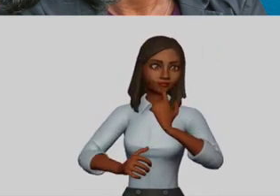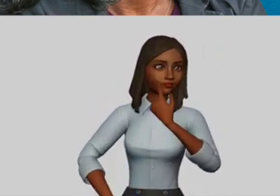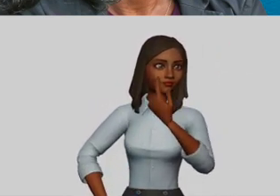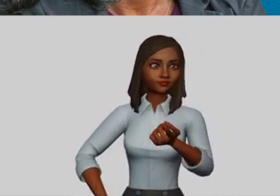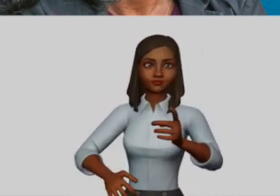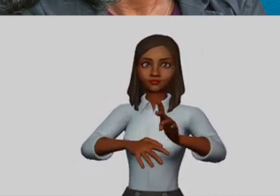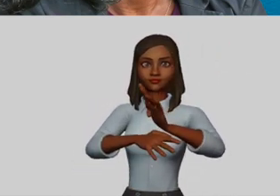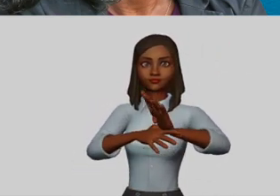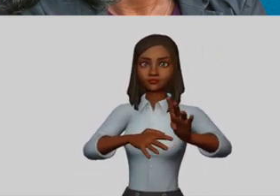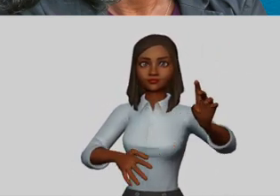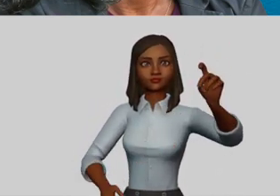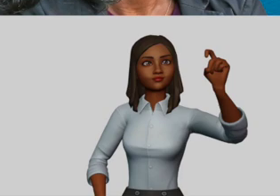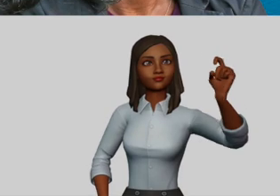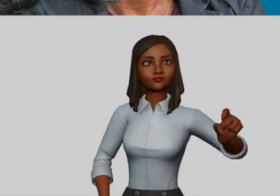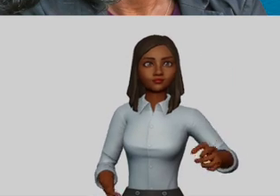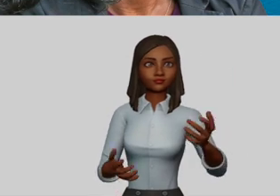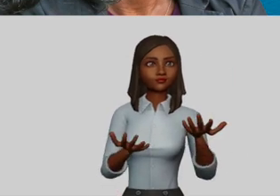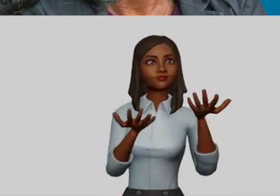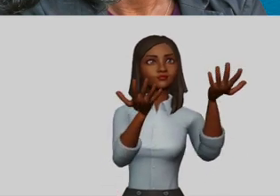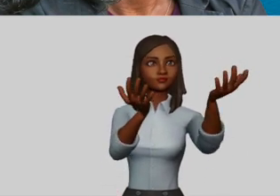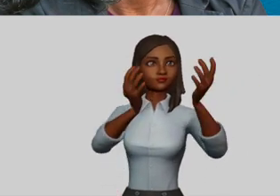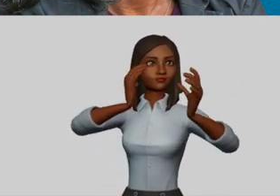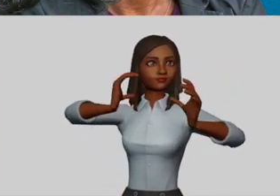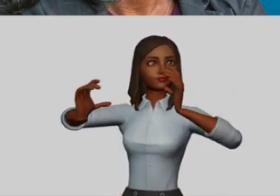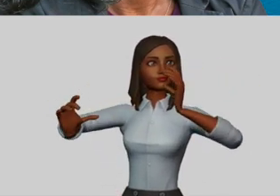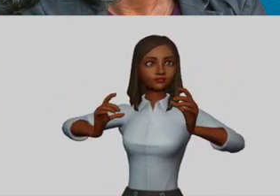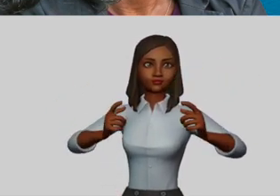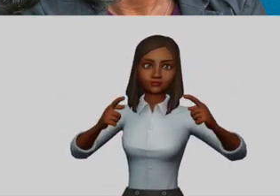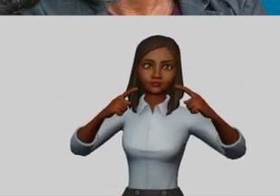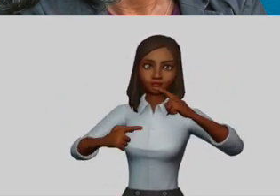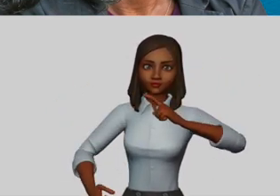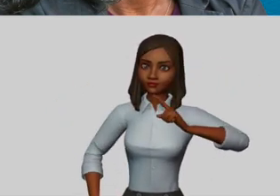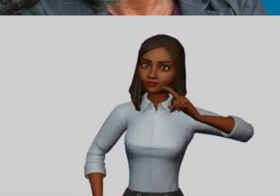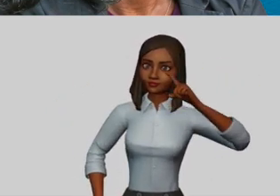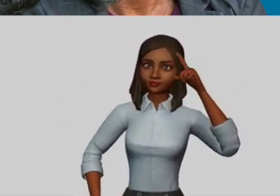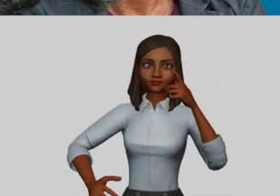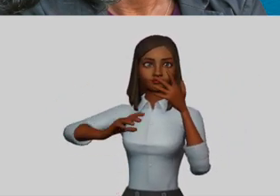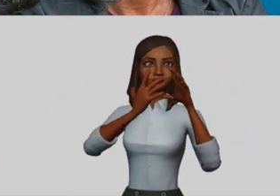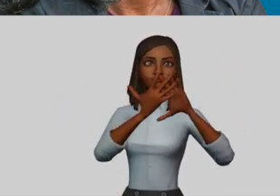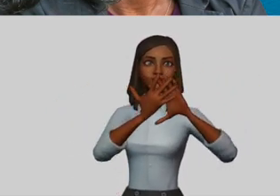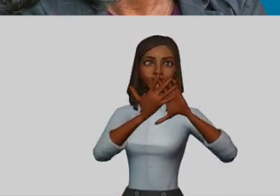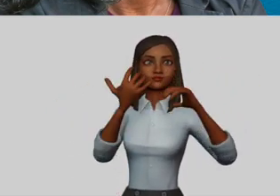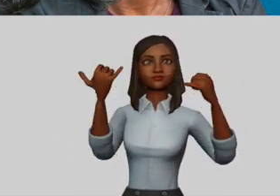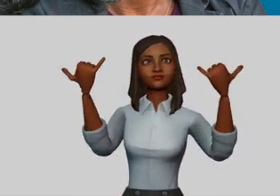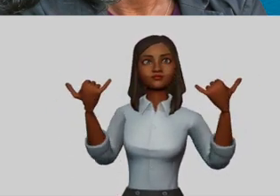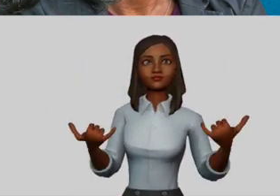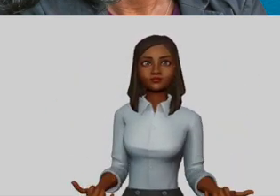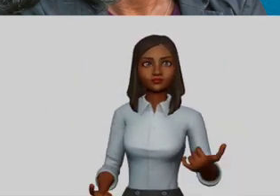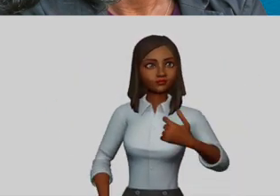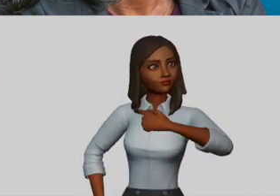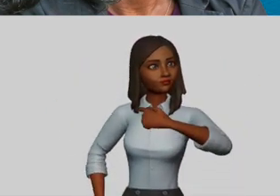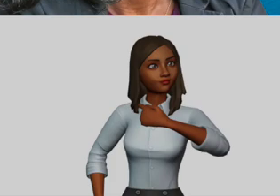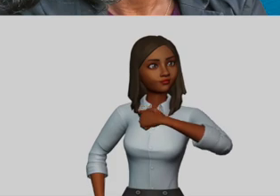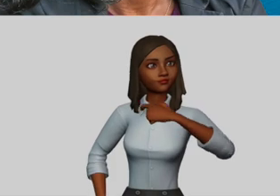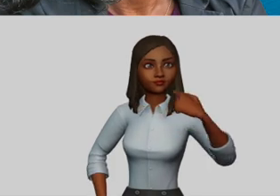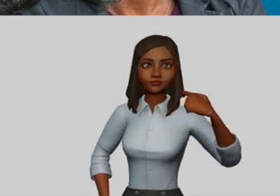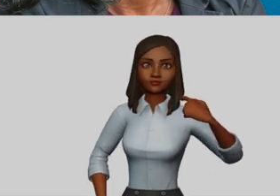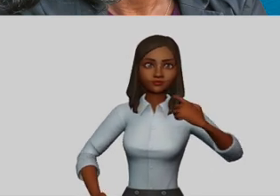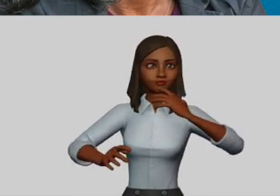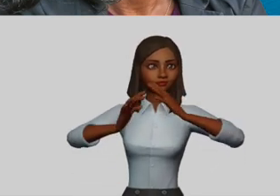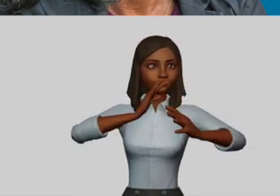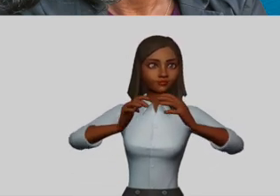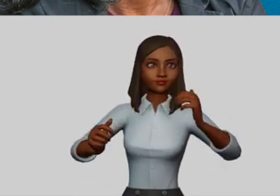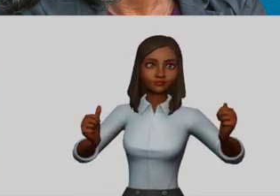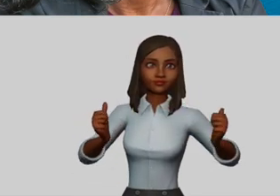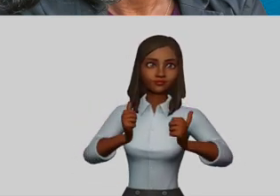chelitos del gobierno americano. Entonces, todavía no se puede anunciar porque todavía no ha salido. Y hey,